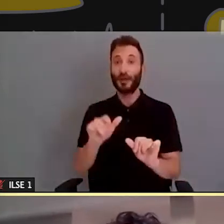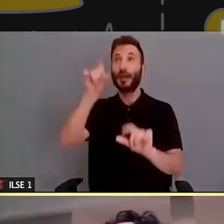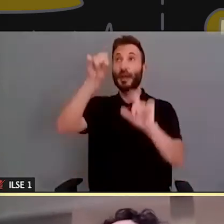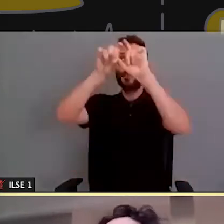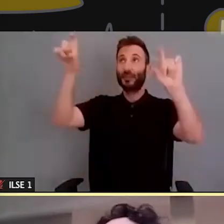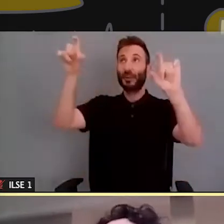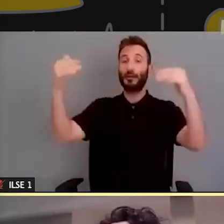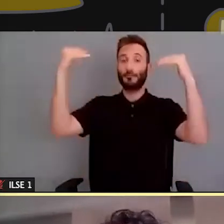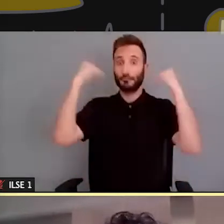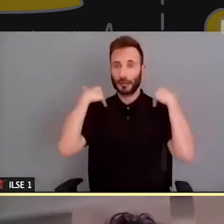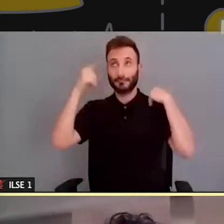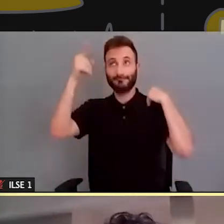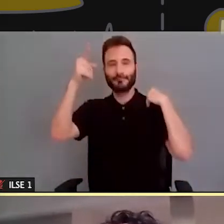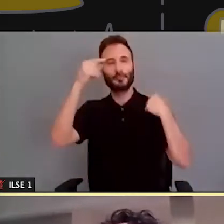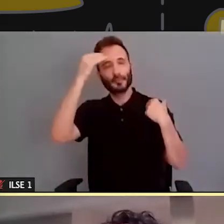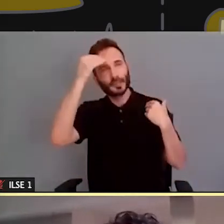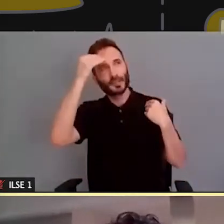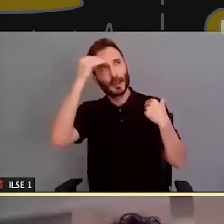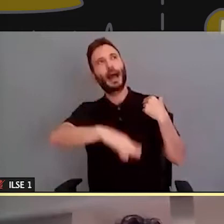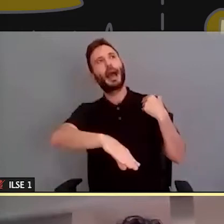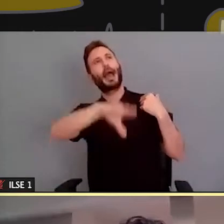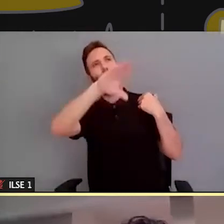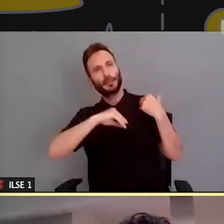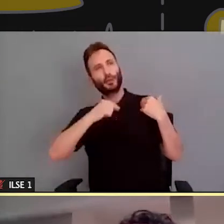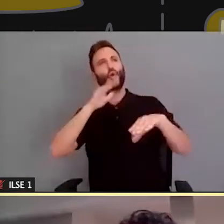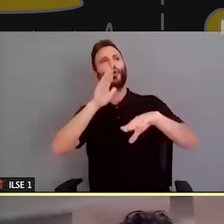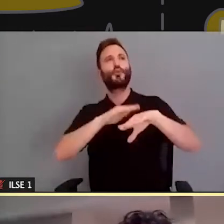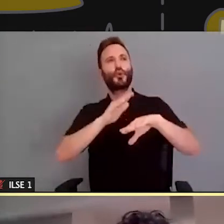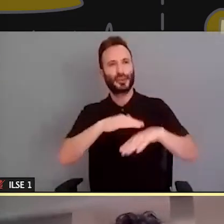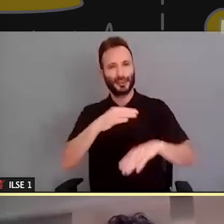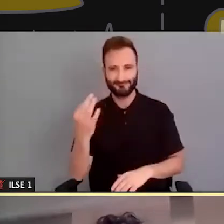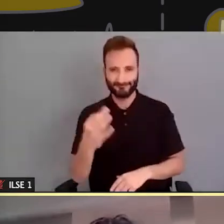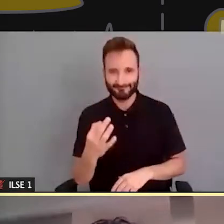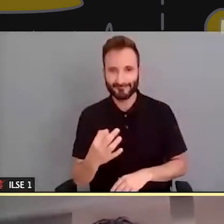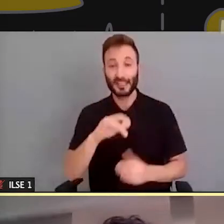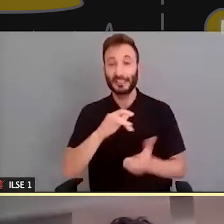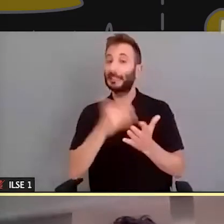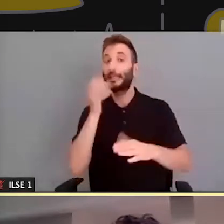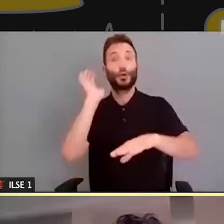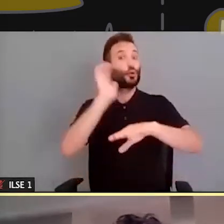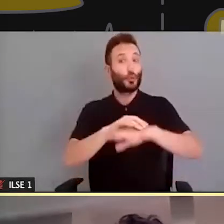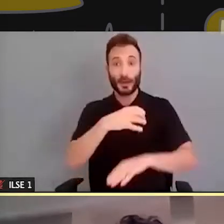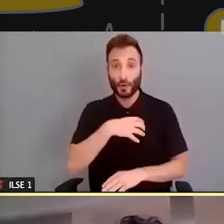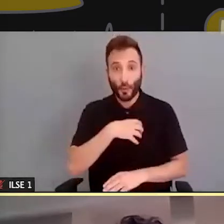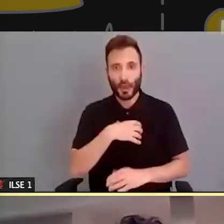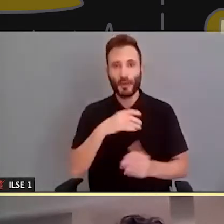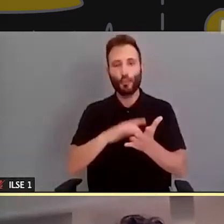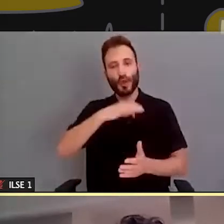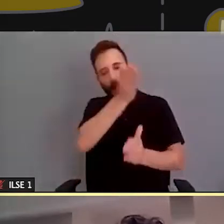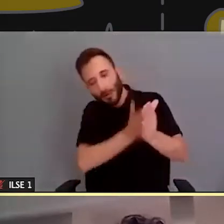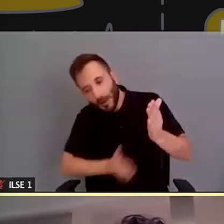puede entender, ¿no? El por qué y quizás si no puede cumplirlo de una manera determinada podrá buscar igual